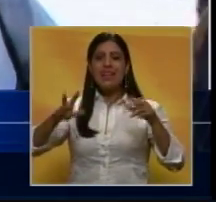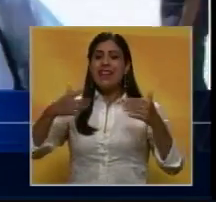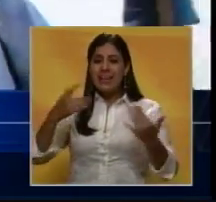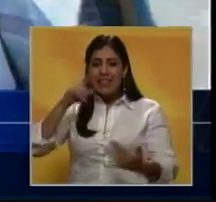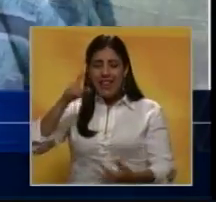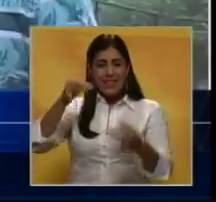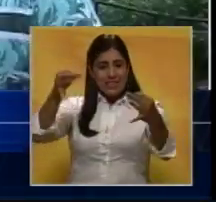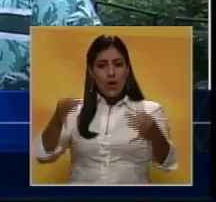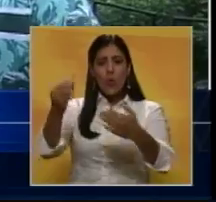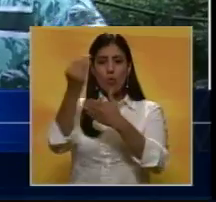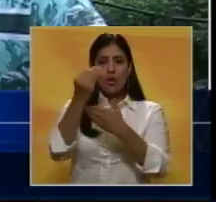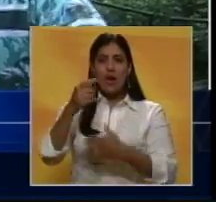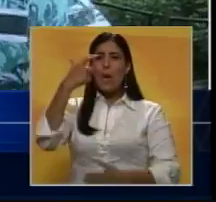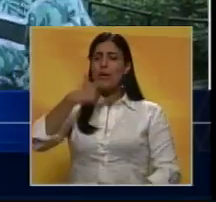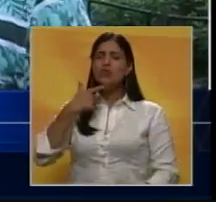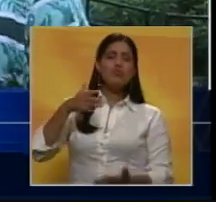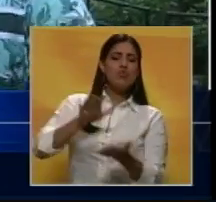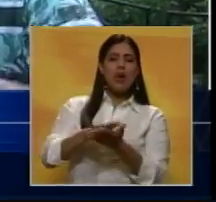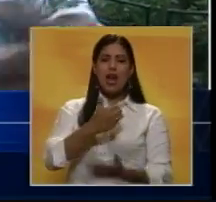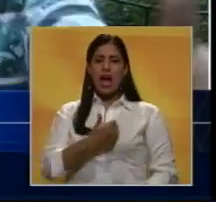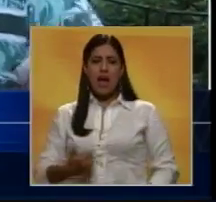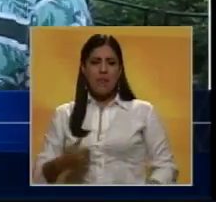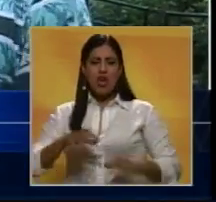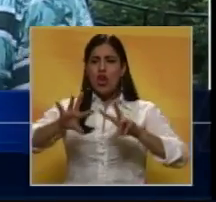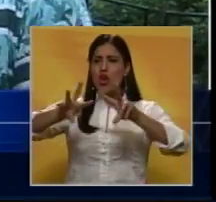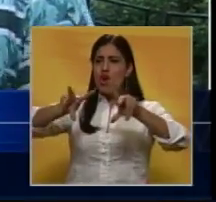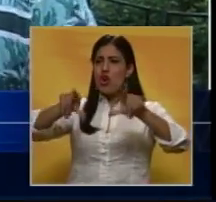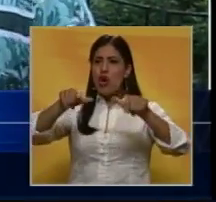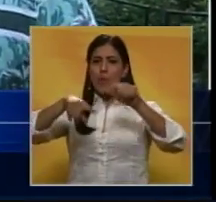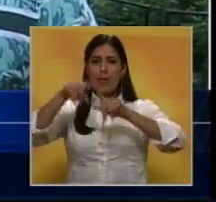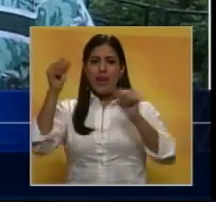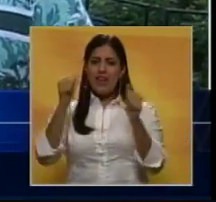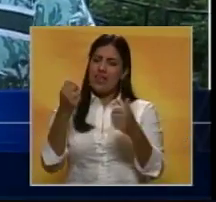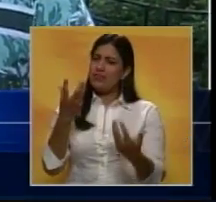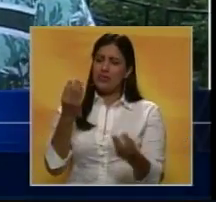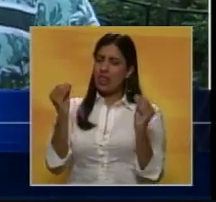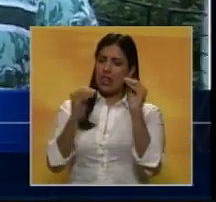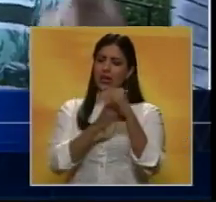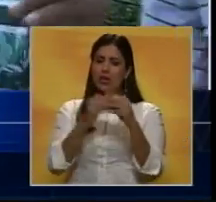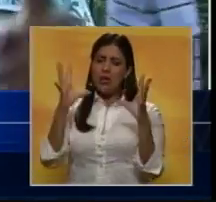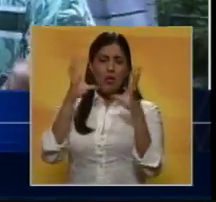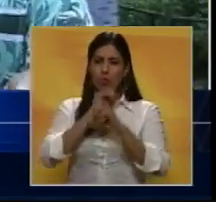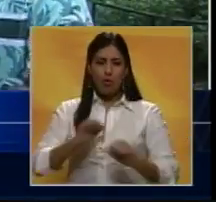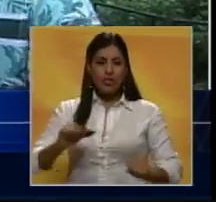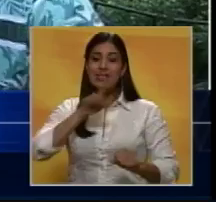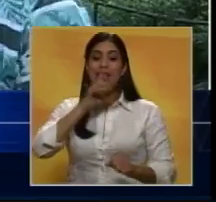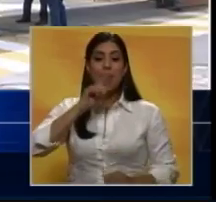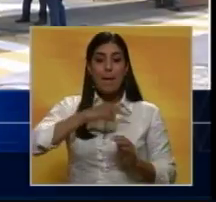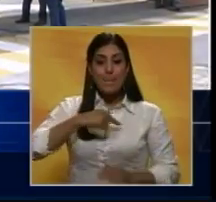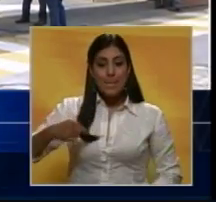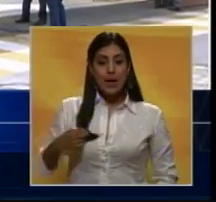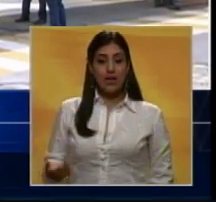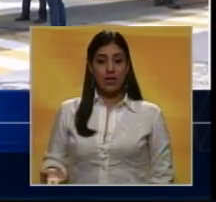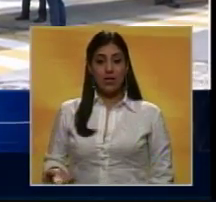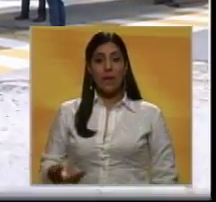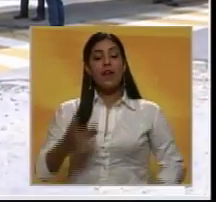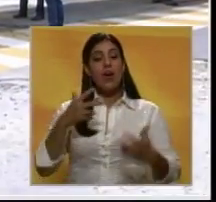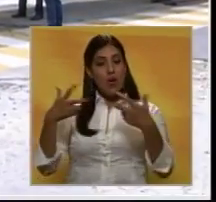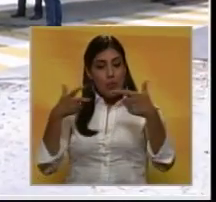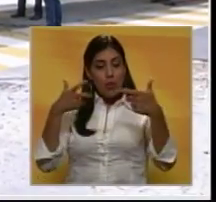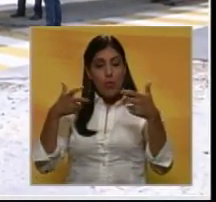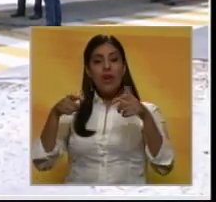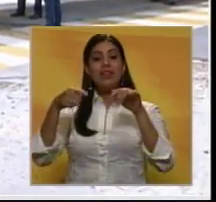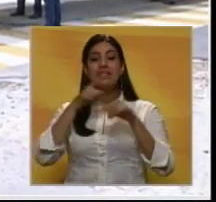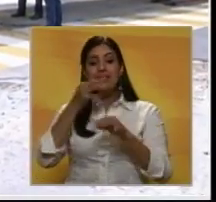que haya seguridad. La gente dice que se está muriendo de hambre, se quieren estar robando los artefactos eléctricos. Eso no es posible, eso es vandalismo. Durante estos